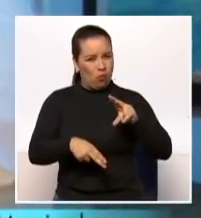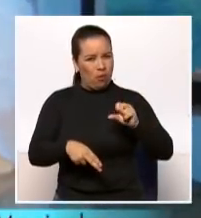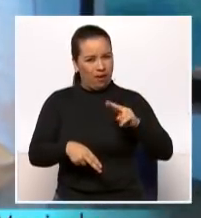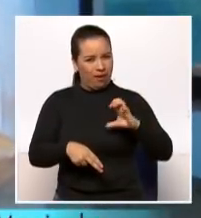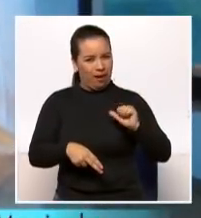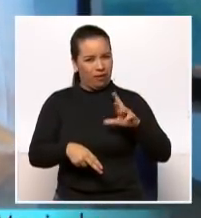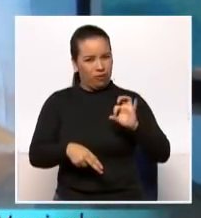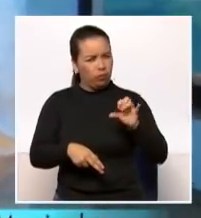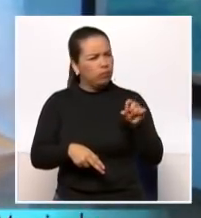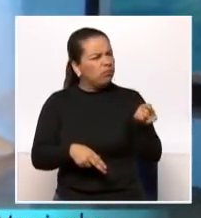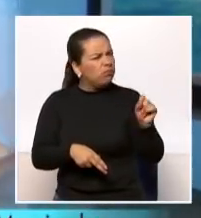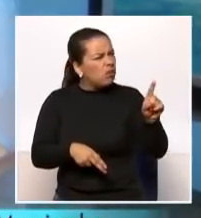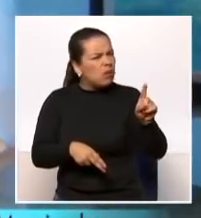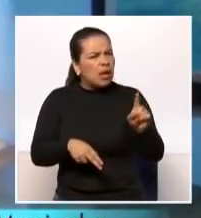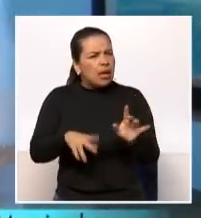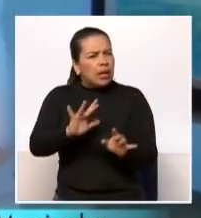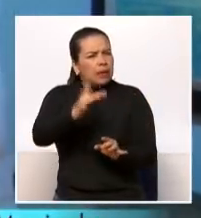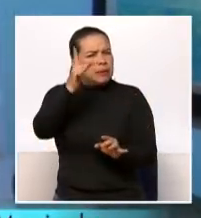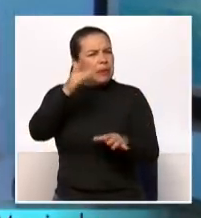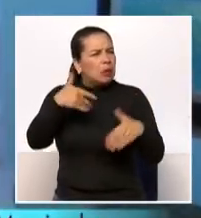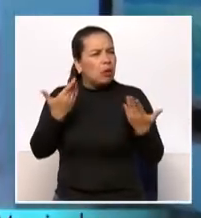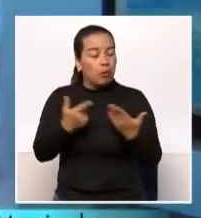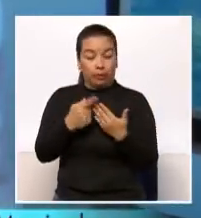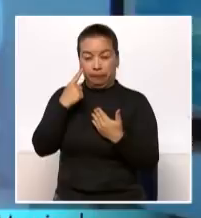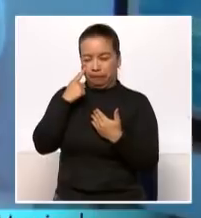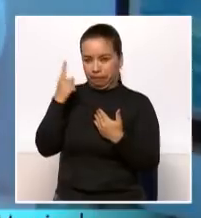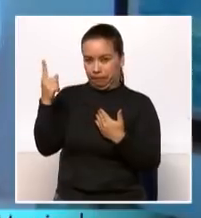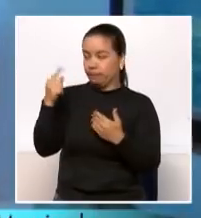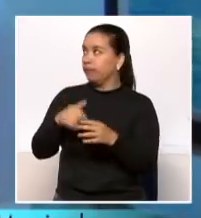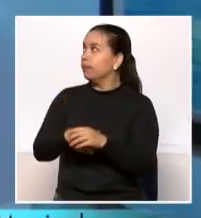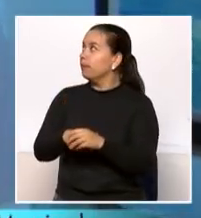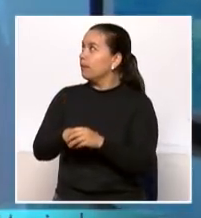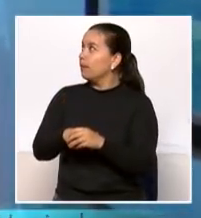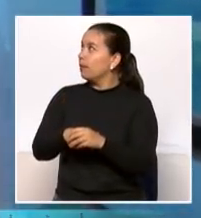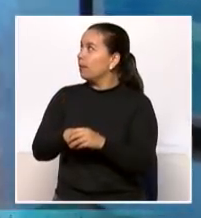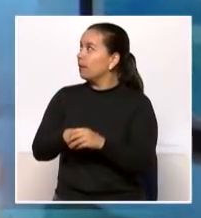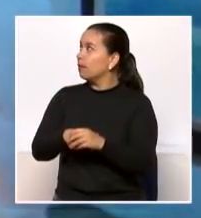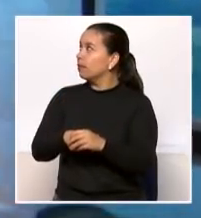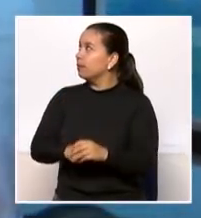en que... Sí. Vamos a tomar aquí un transductor libre.